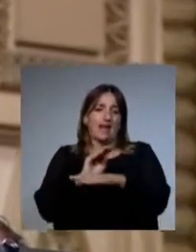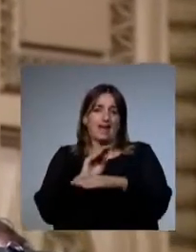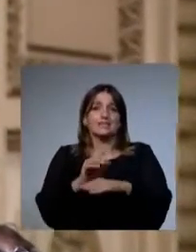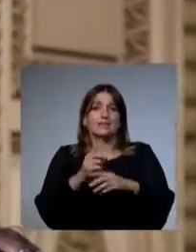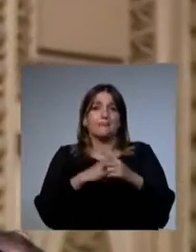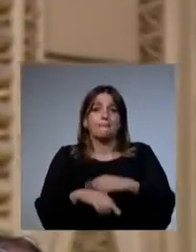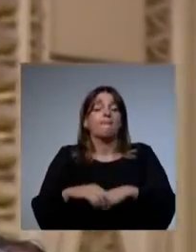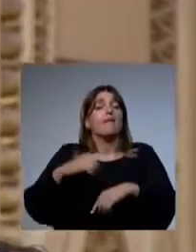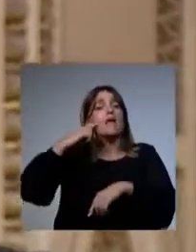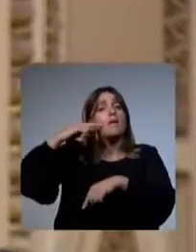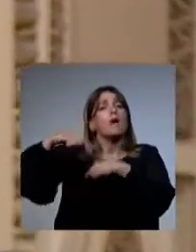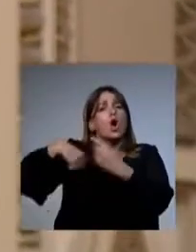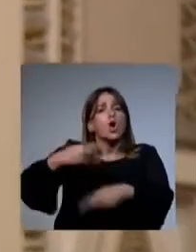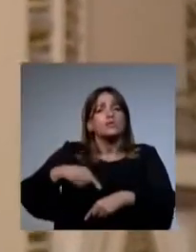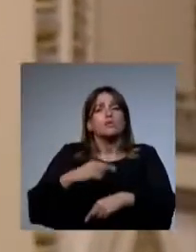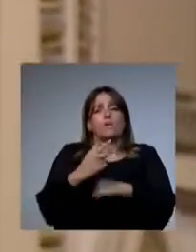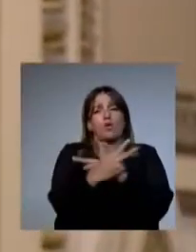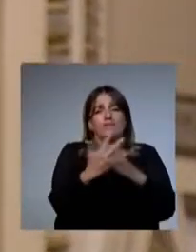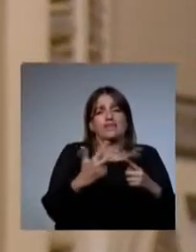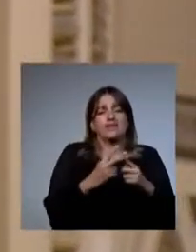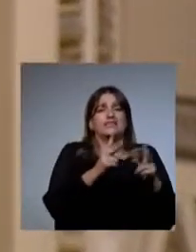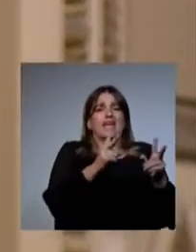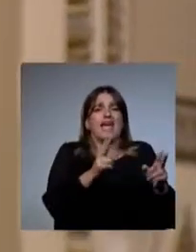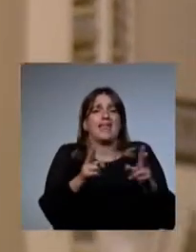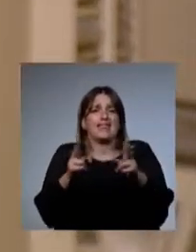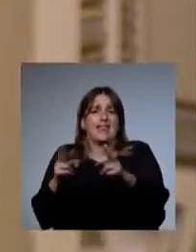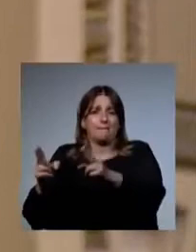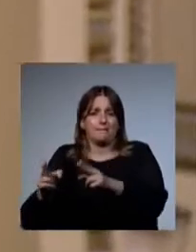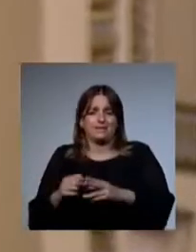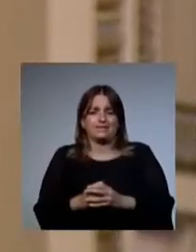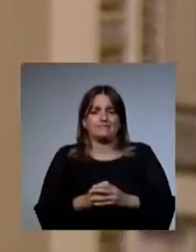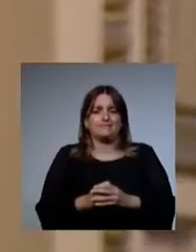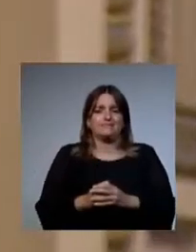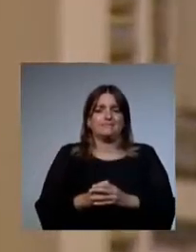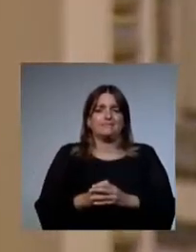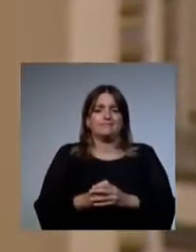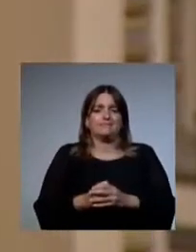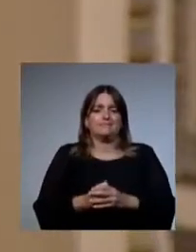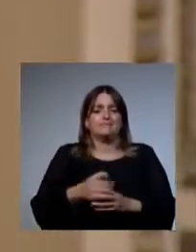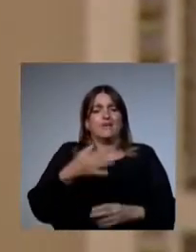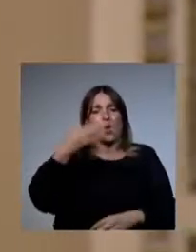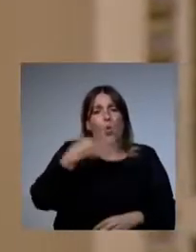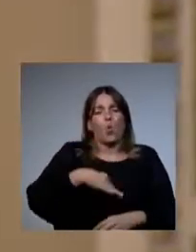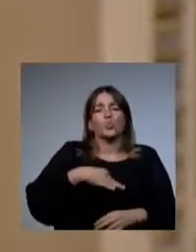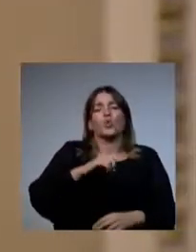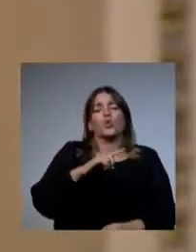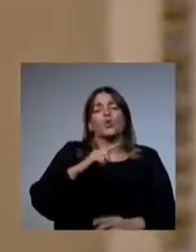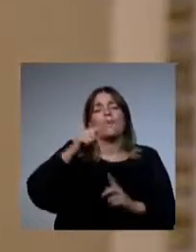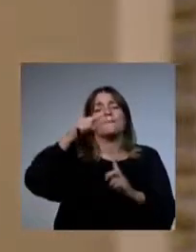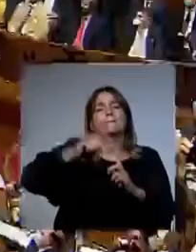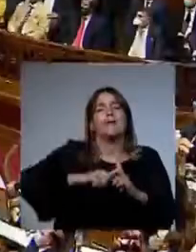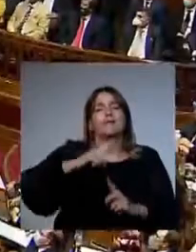Se continuó luego en 3 etapas que se dieron en el mes de junio.